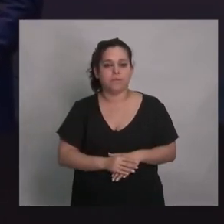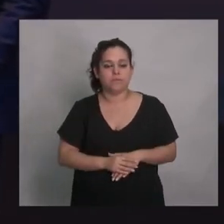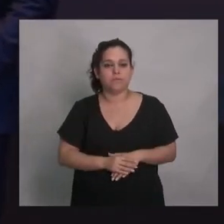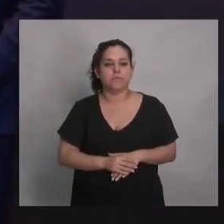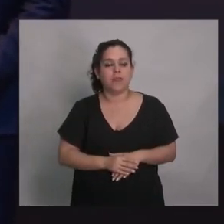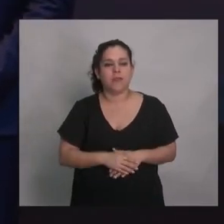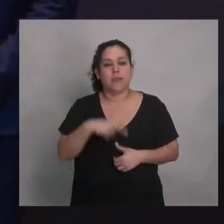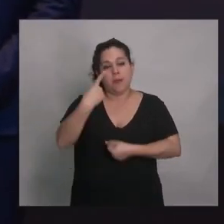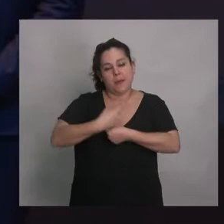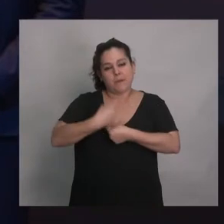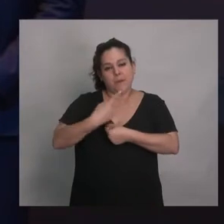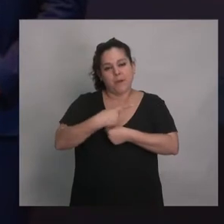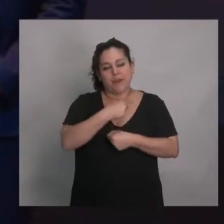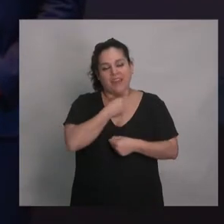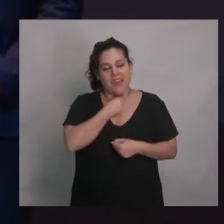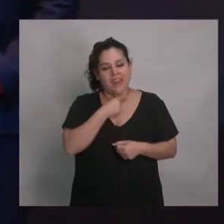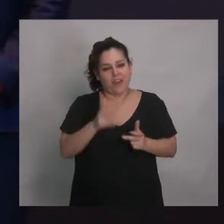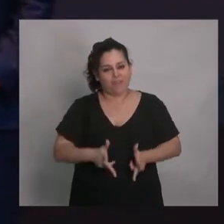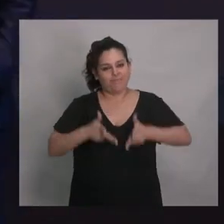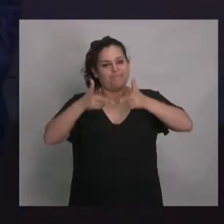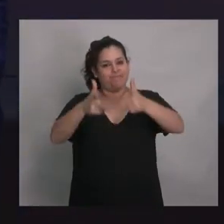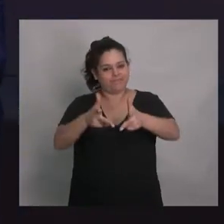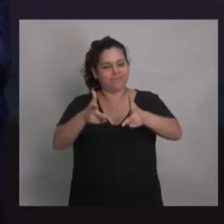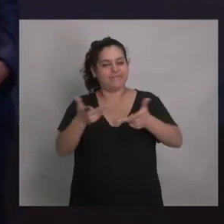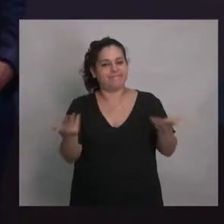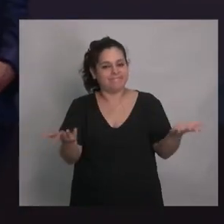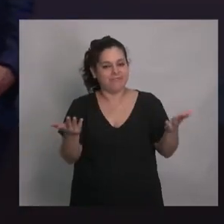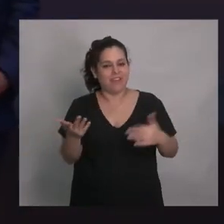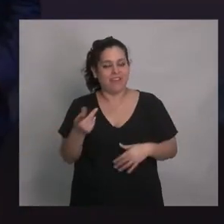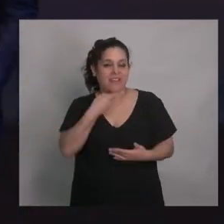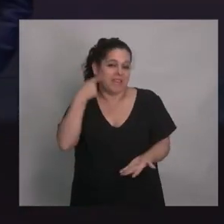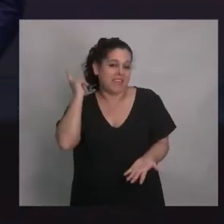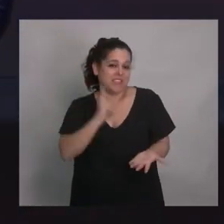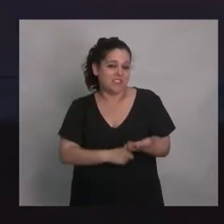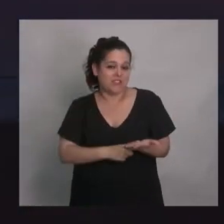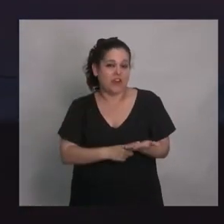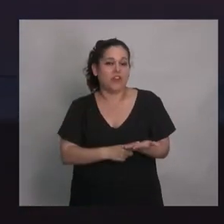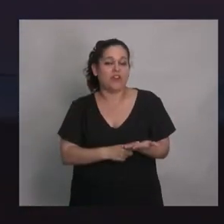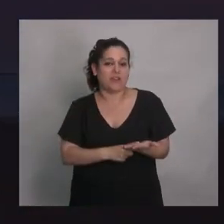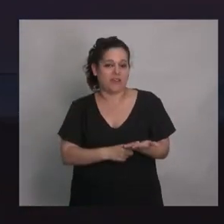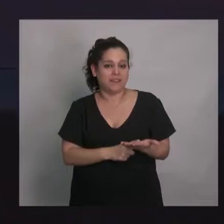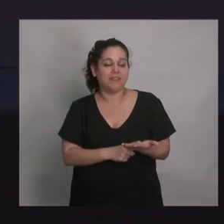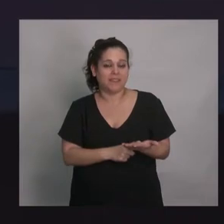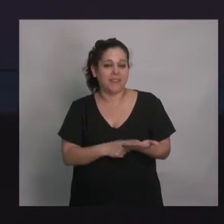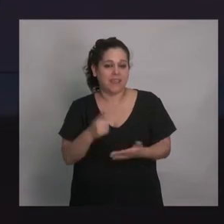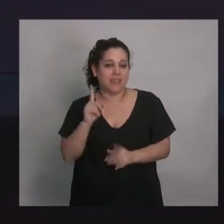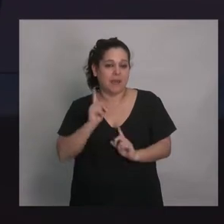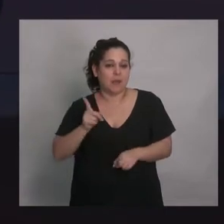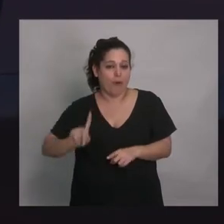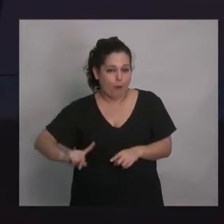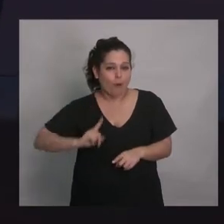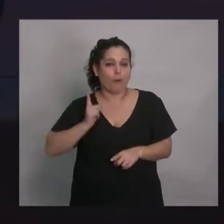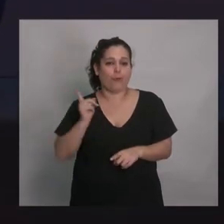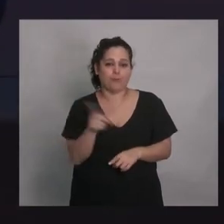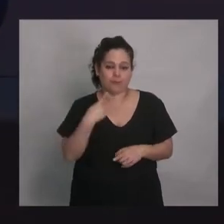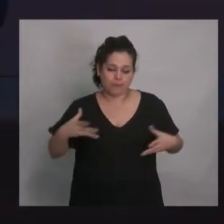en primer lugar quiero reafirmar la absoluta decisión y el orgullo que sentimos e